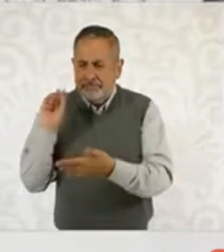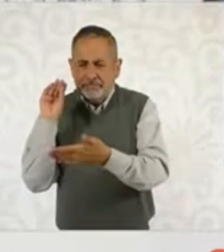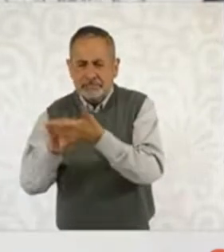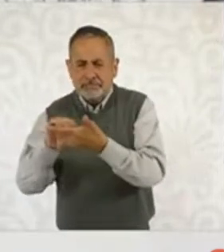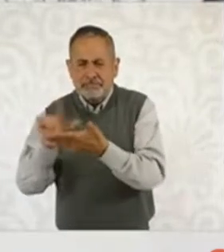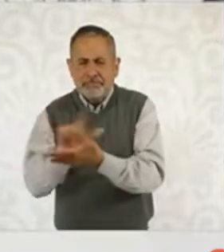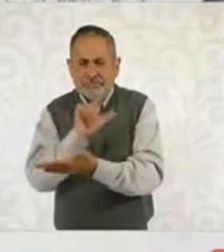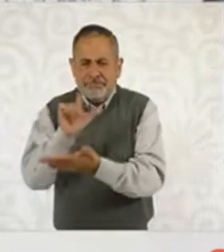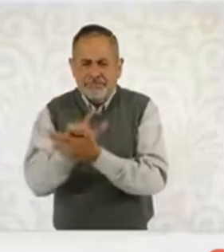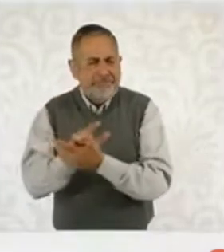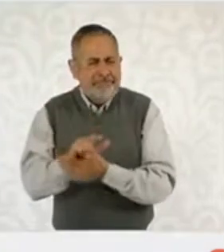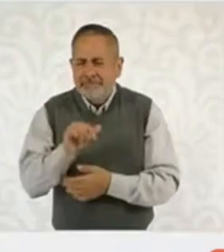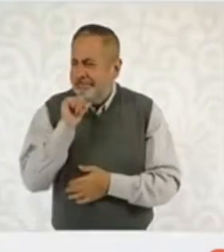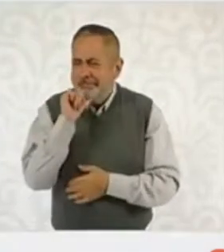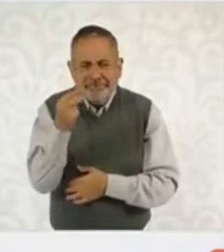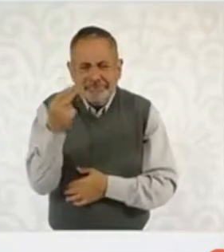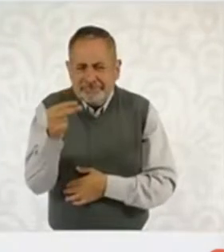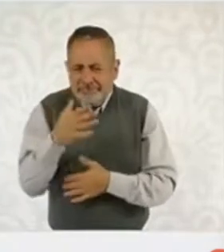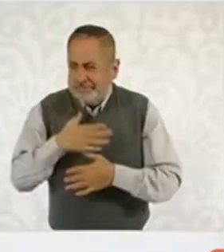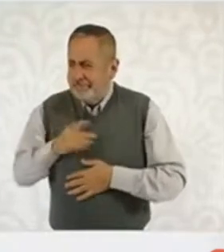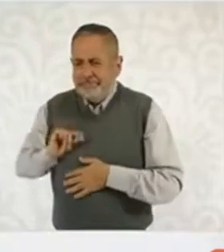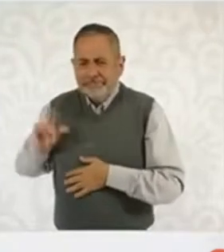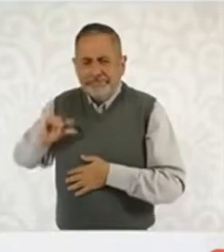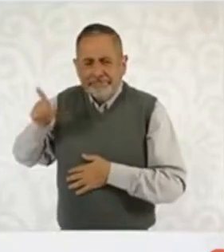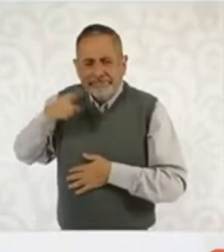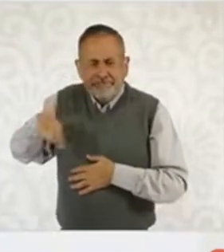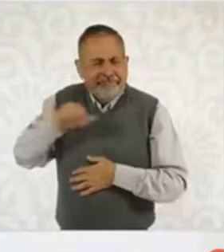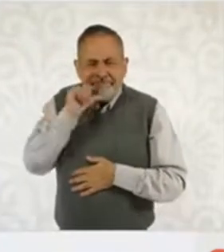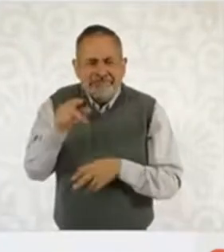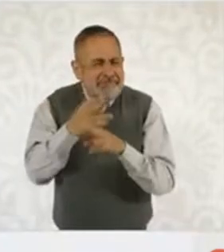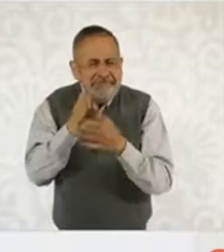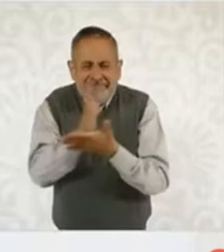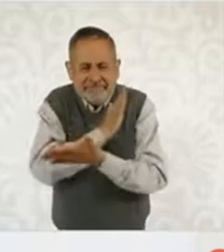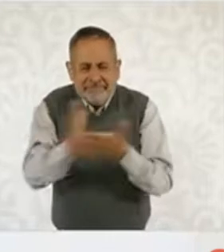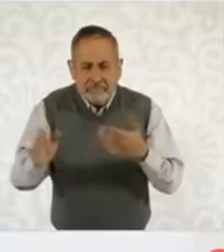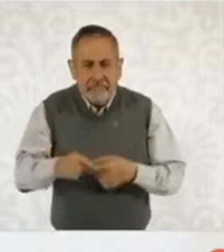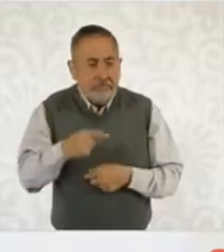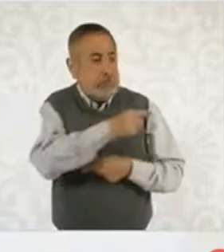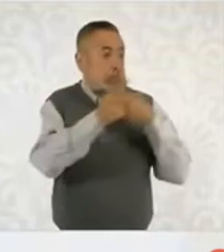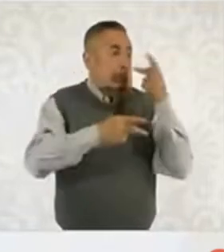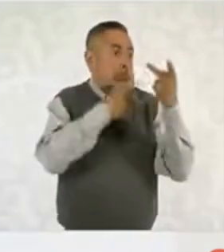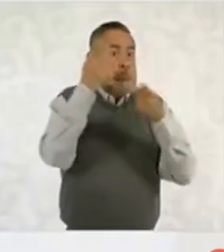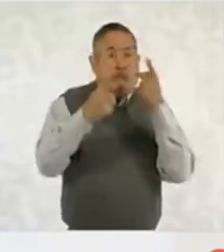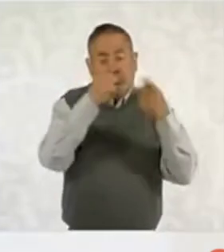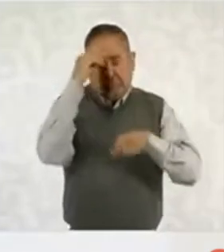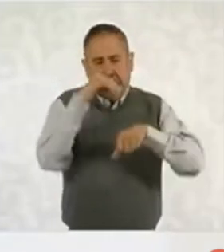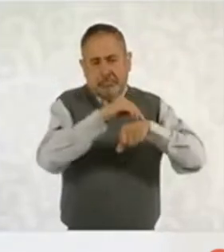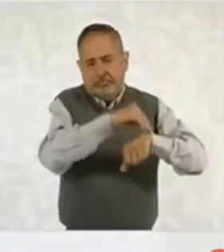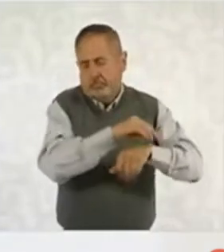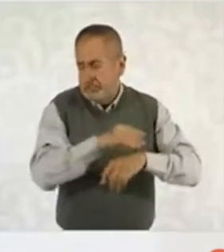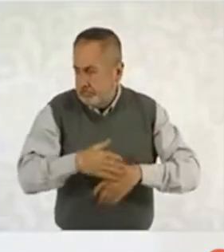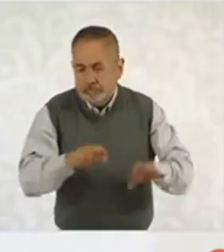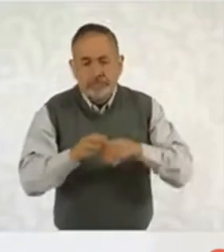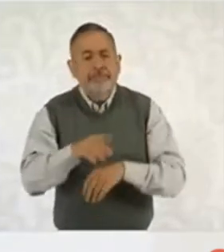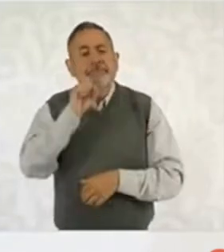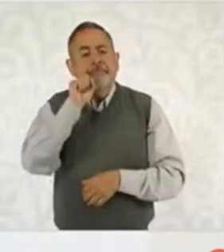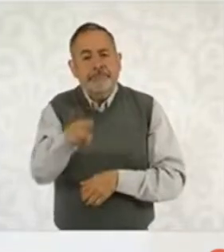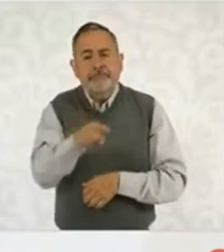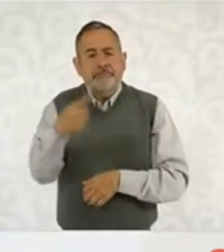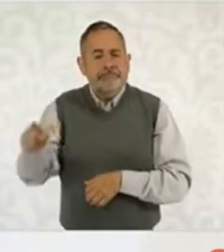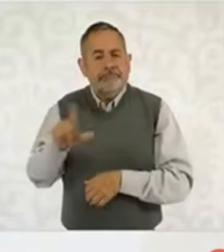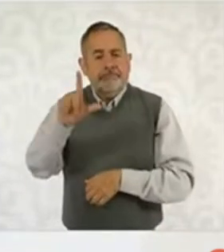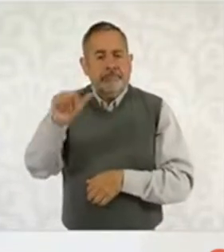ley que no tiene que ver con los funcionarios públicos. El caso de Laida Sansores, que vale la